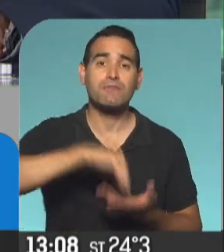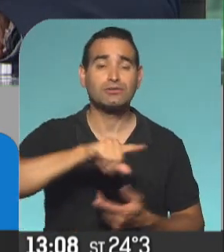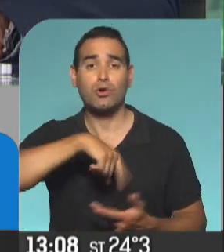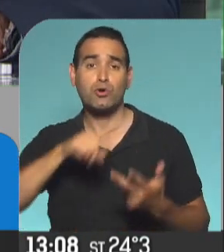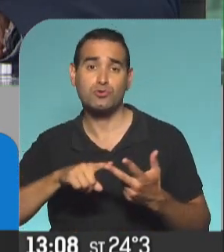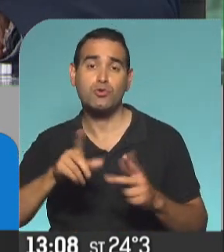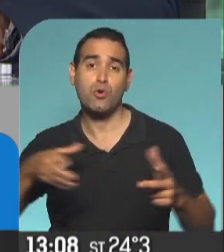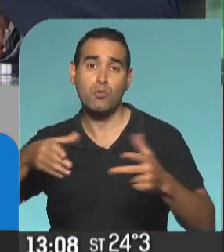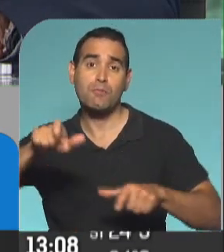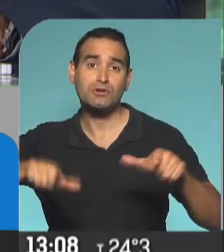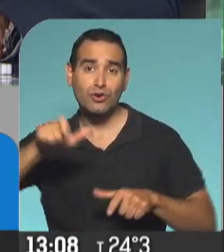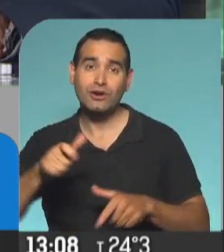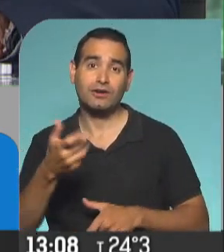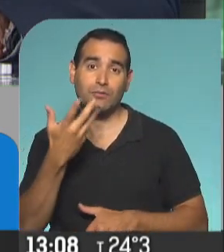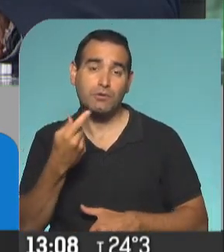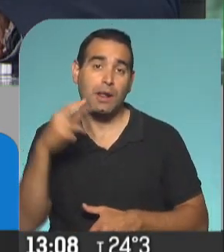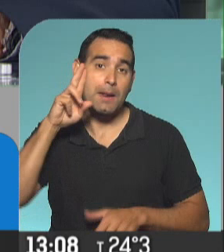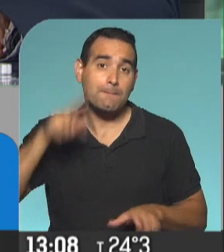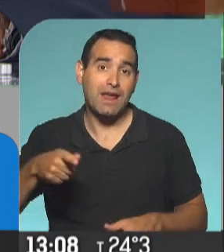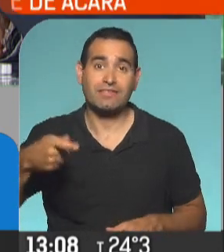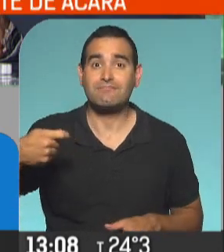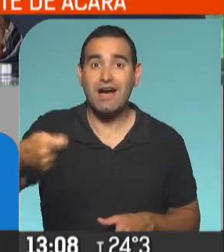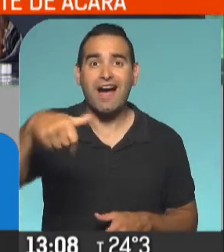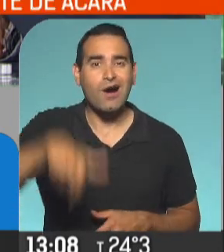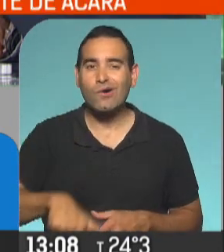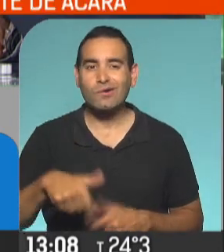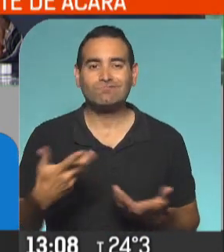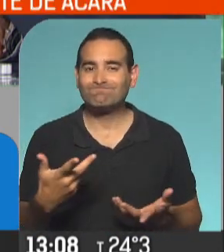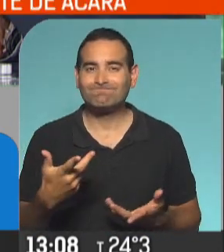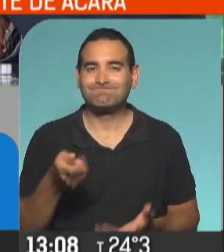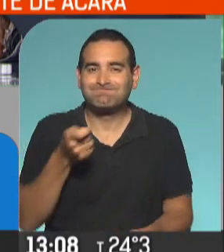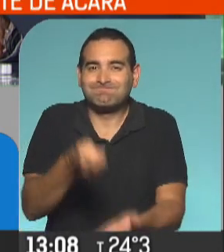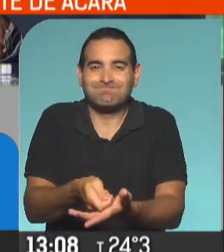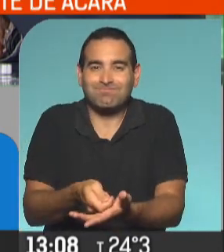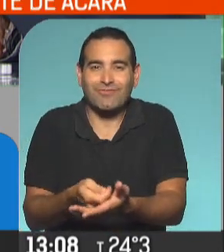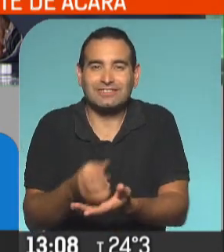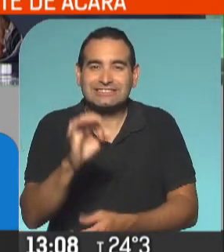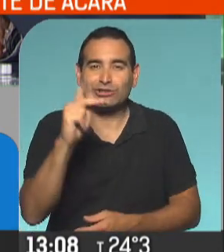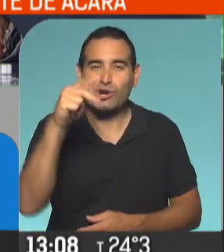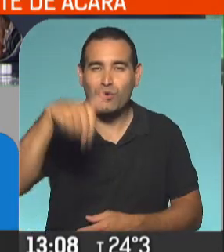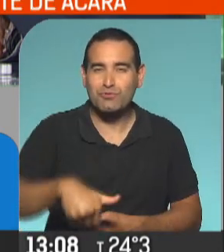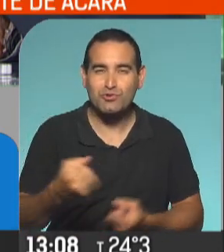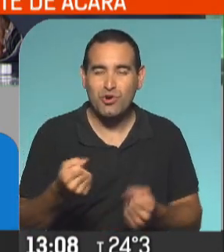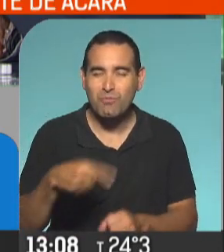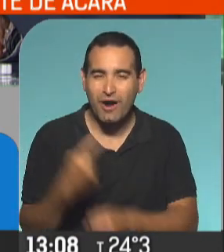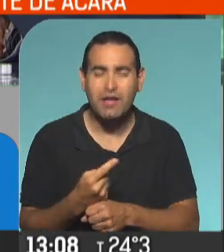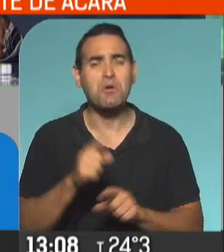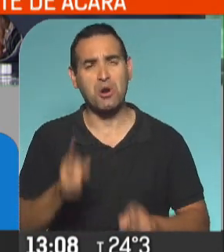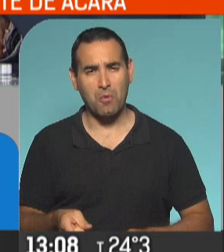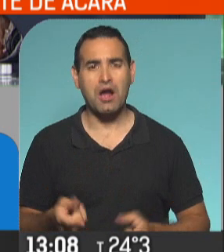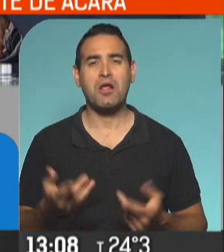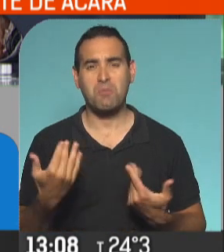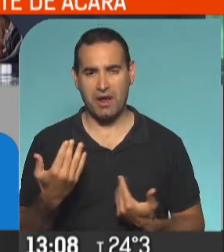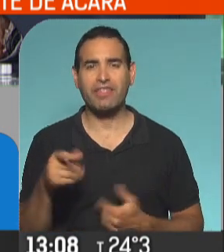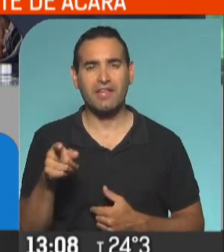público que es el público el plan de ahorro el público al cual hoy no puede tener el anticipo para tener el auto 0km pero bien tranquilamente esa